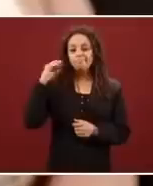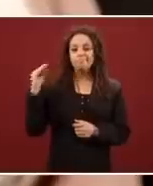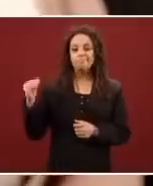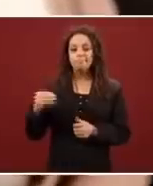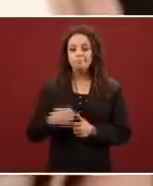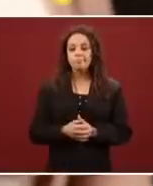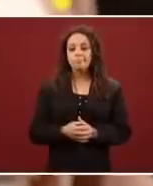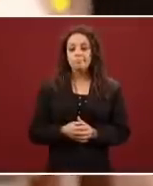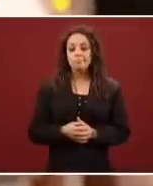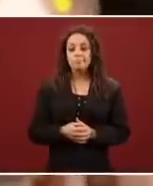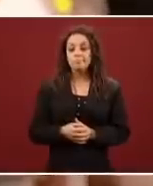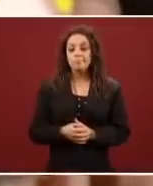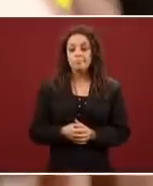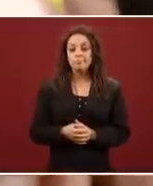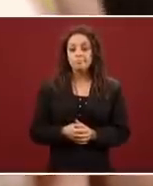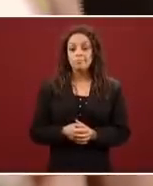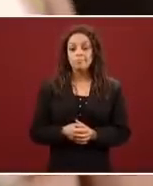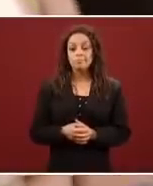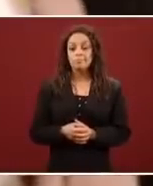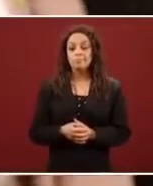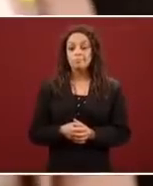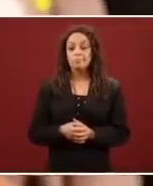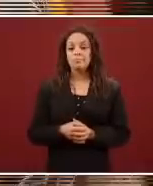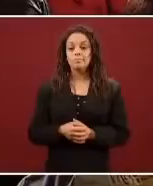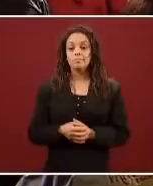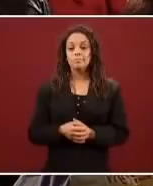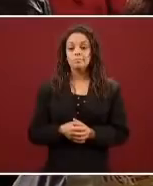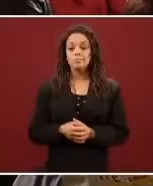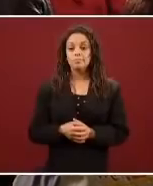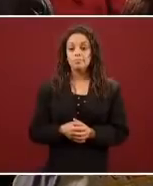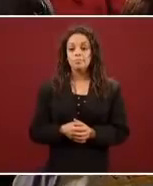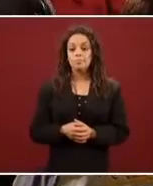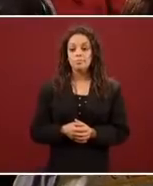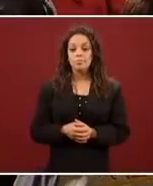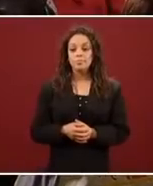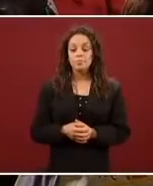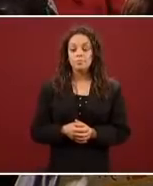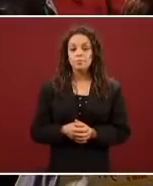contemplando la segunda fase, no sé si nos pueden dar más datos. ¿Y cuántos equipos de